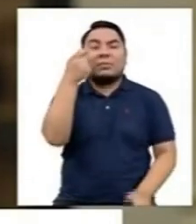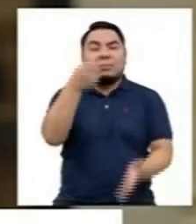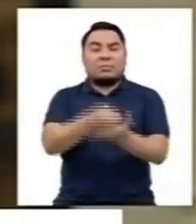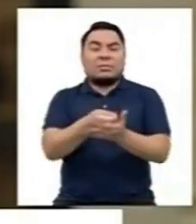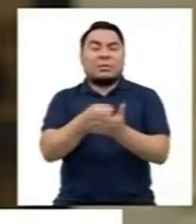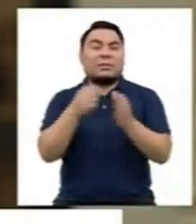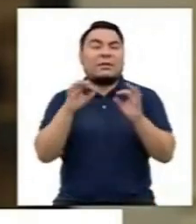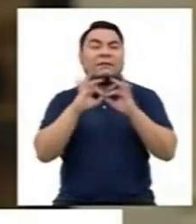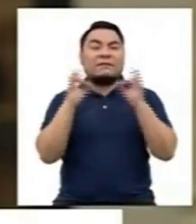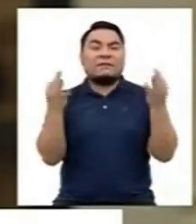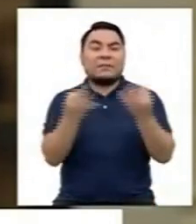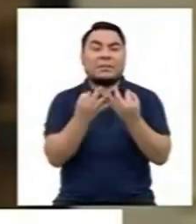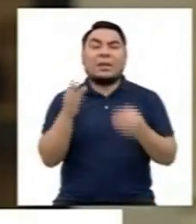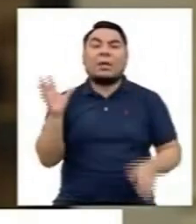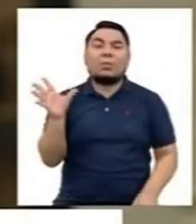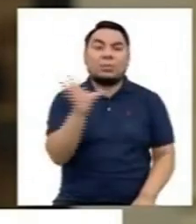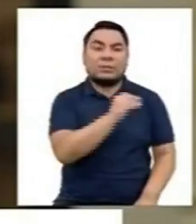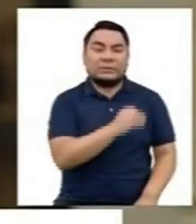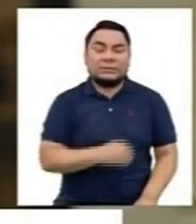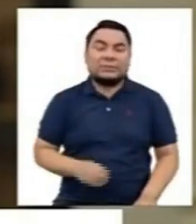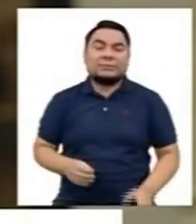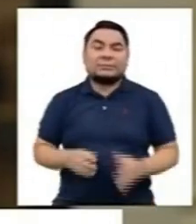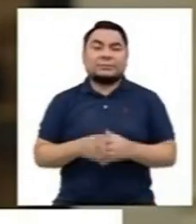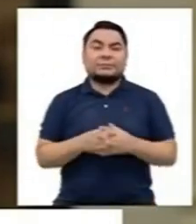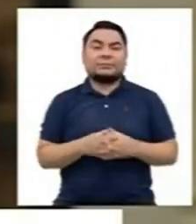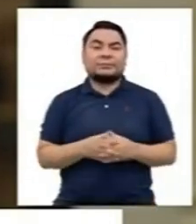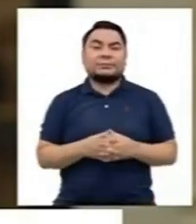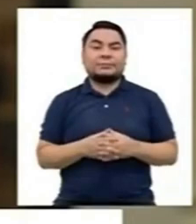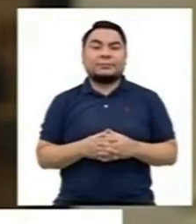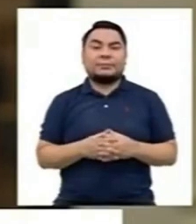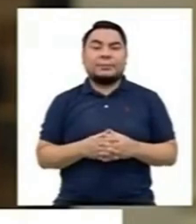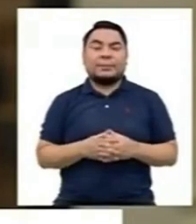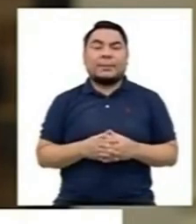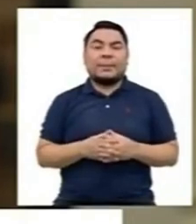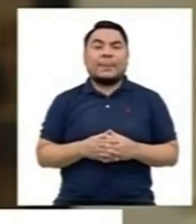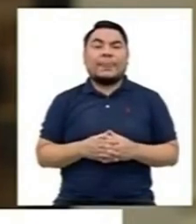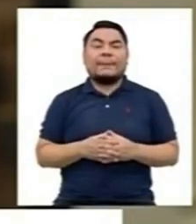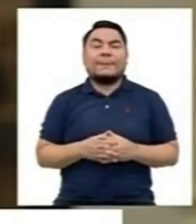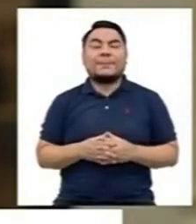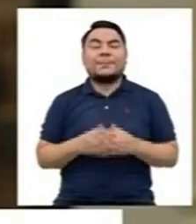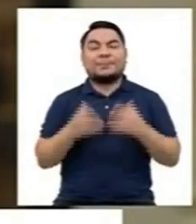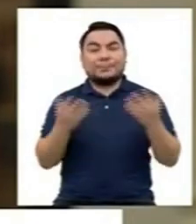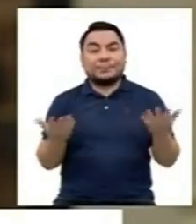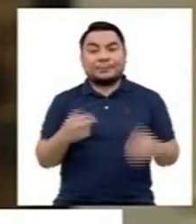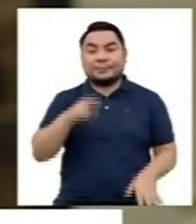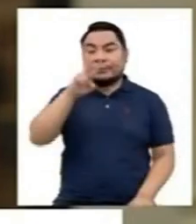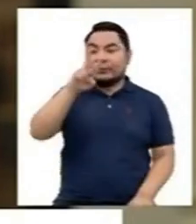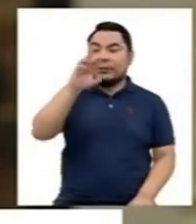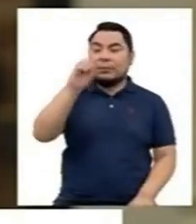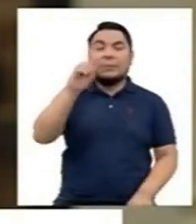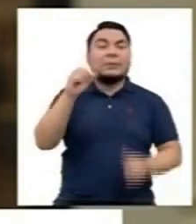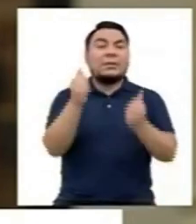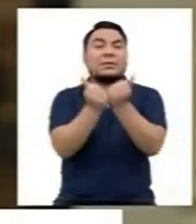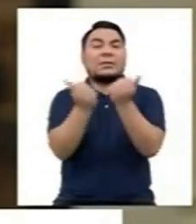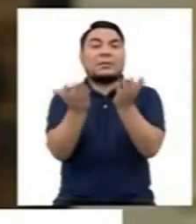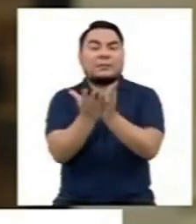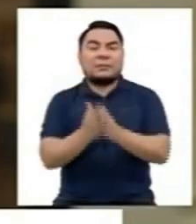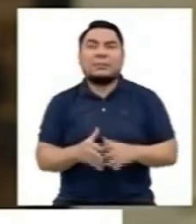en incluirse. Entonces, esta es más o menos la tentativa del cronograma de despliegue que se quiere realizar y que se quiere